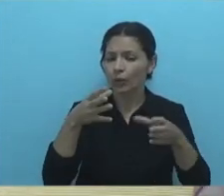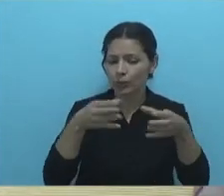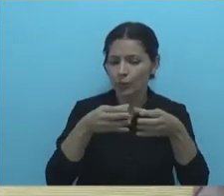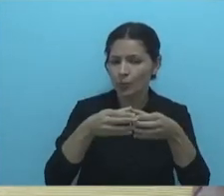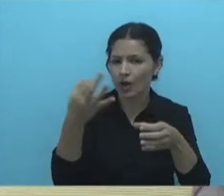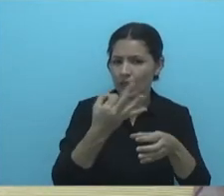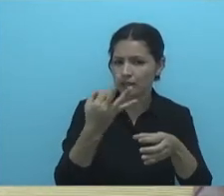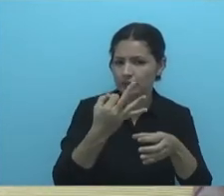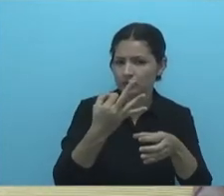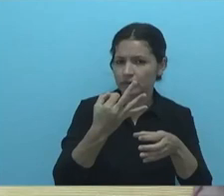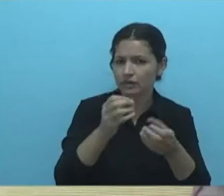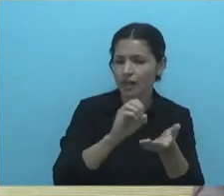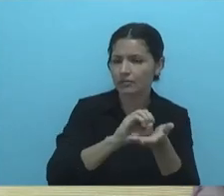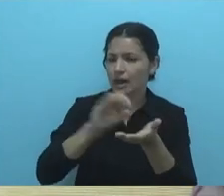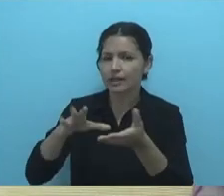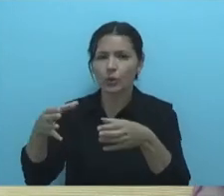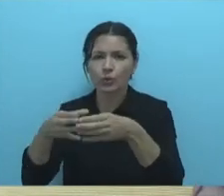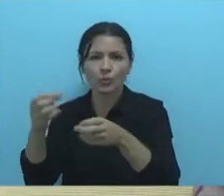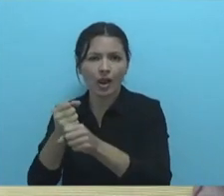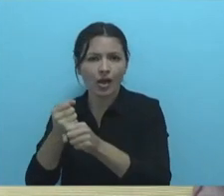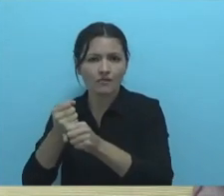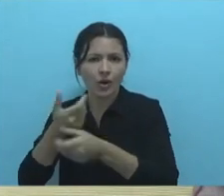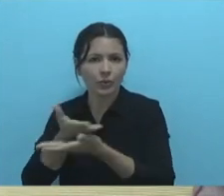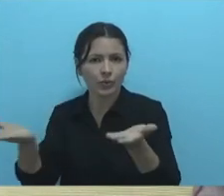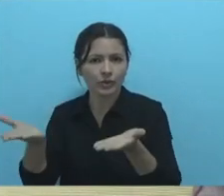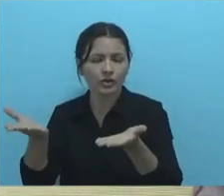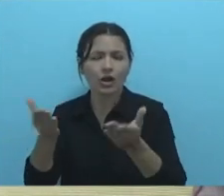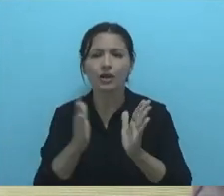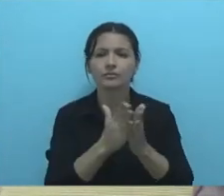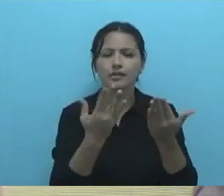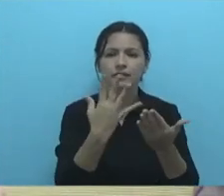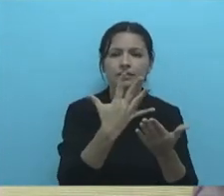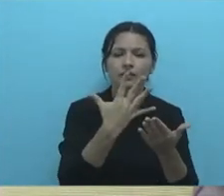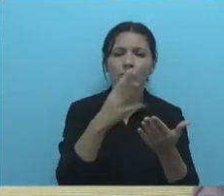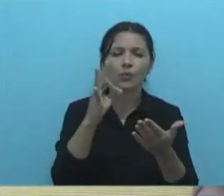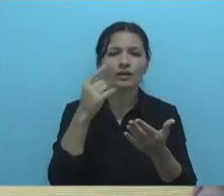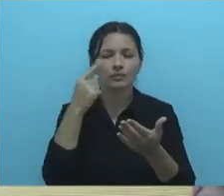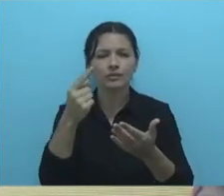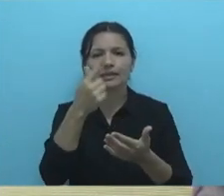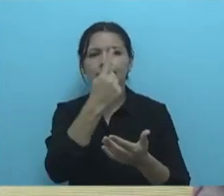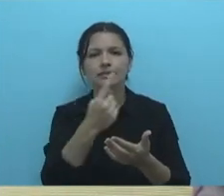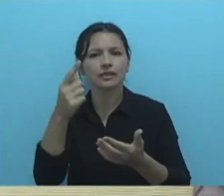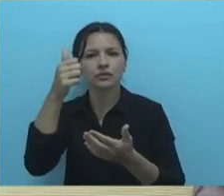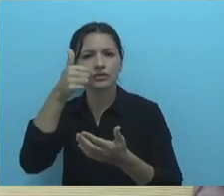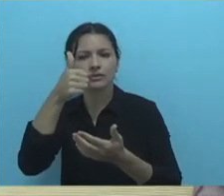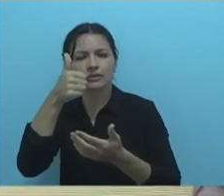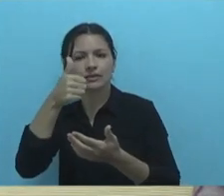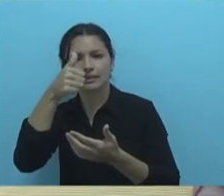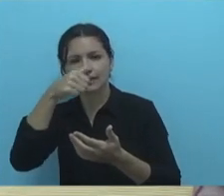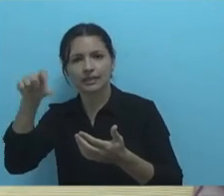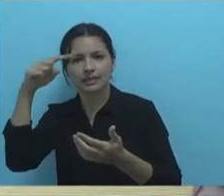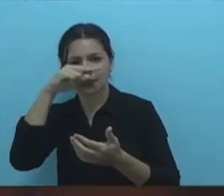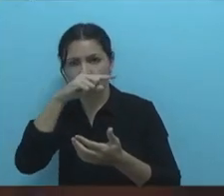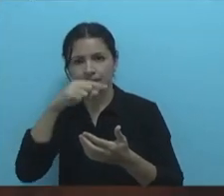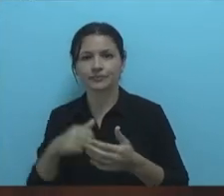seguridad a la comisión de Obras Públicas Sí el expediente 50 167 Muchas gracias gracias